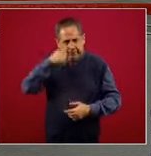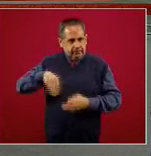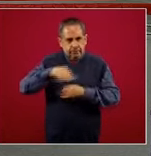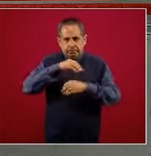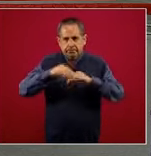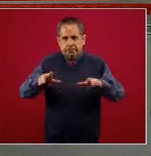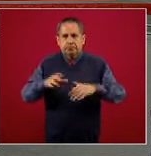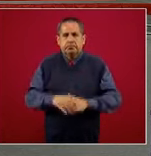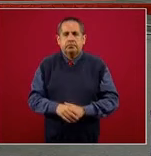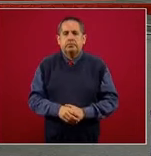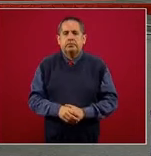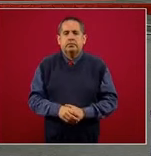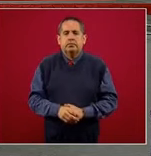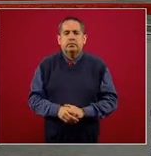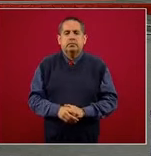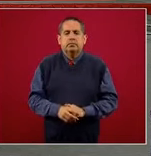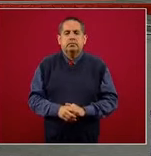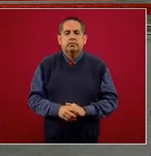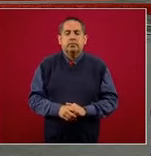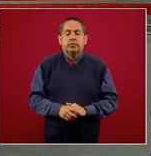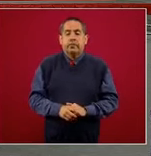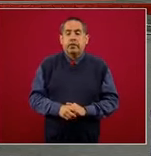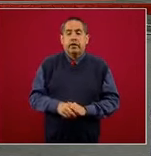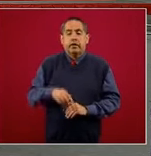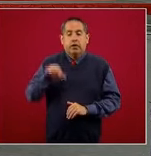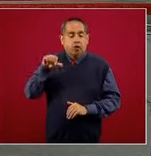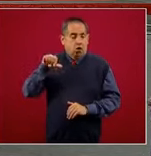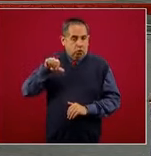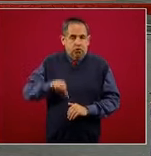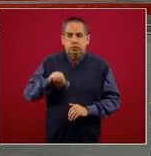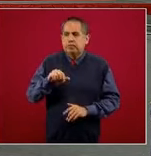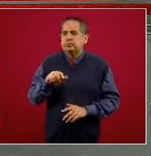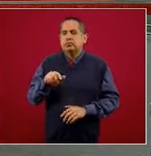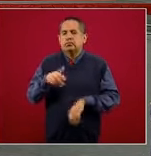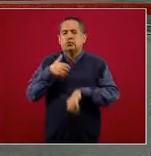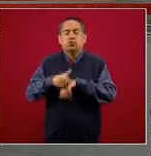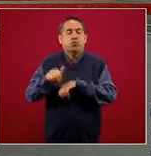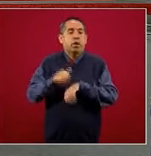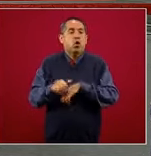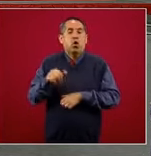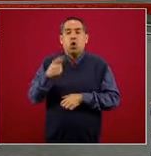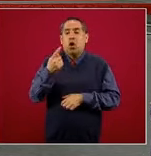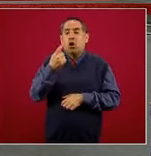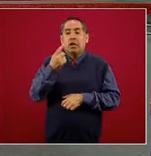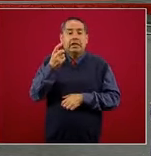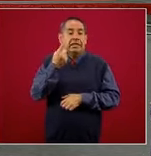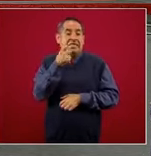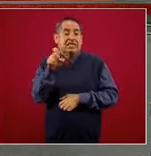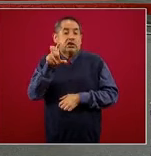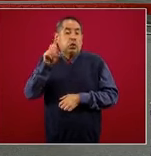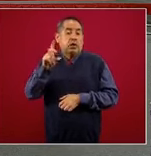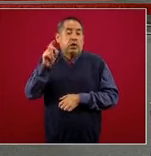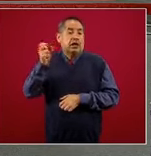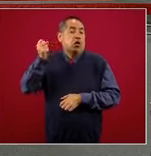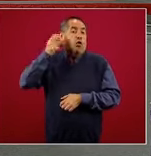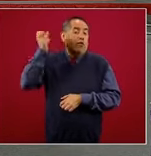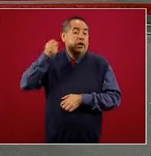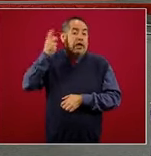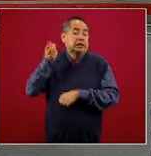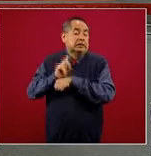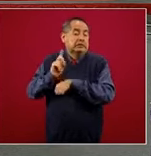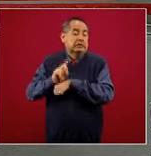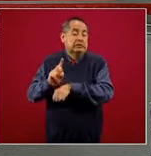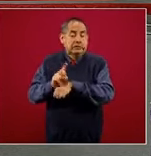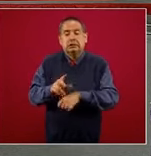hoy. Estamos en la conferencia vespertina número 130, el día